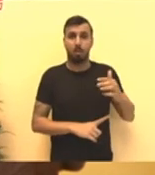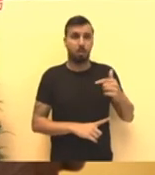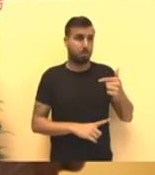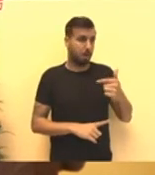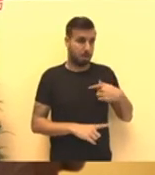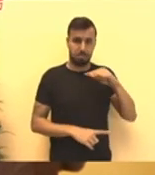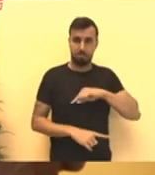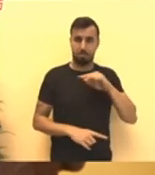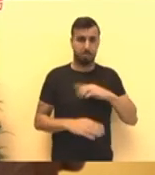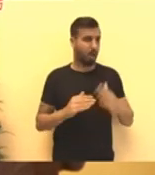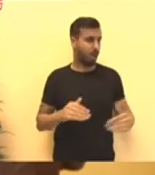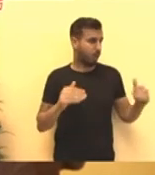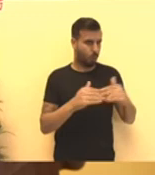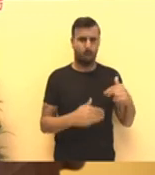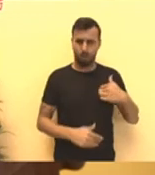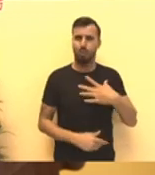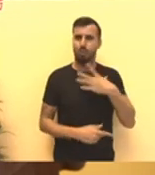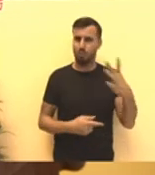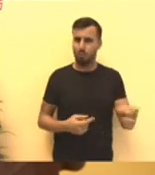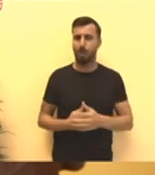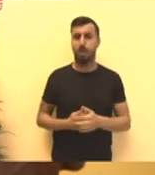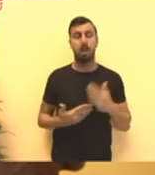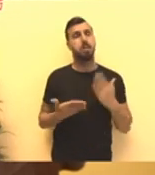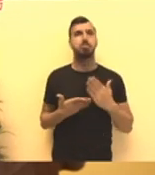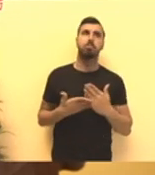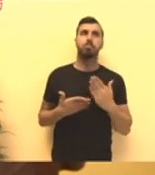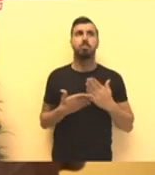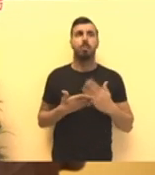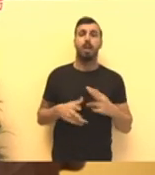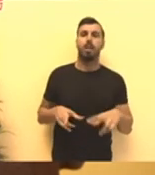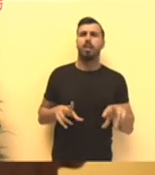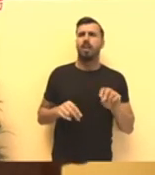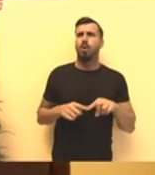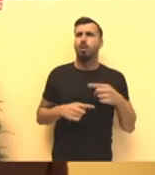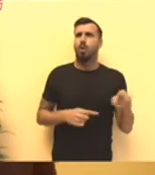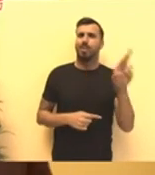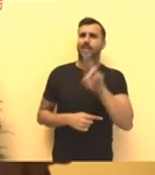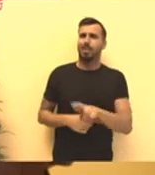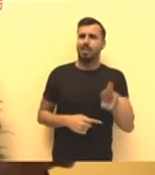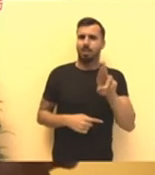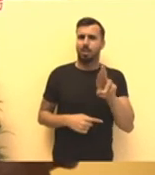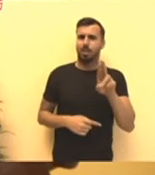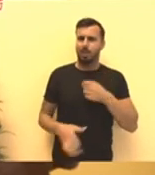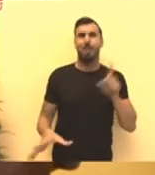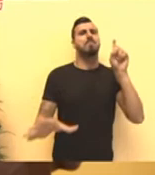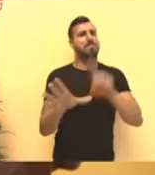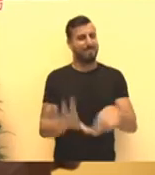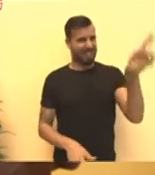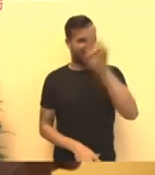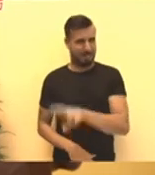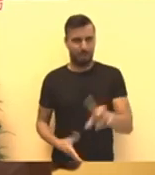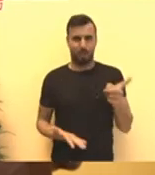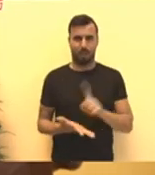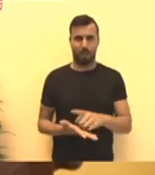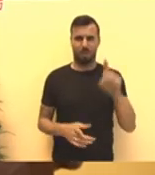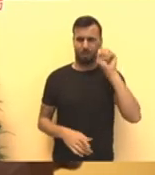mí, de lo que se hablaba allí. Terminó ese curso se repitió y volví a hacerlo. Y la profesora me dice, ¿por qué